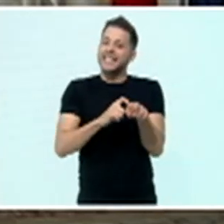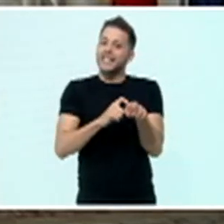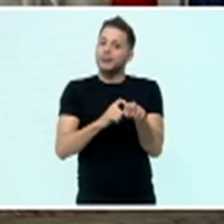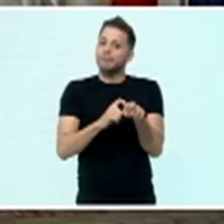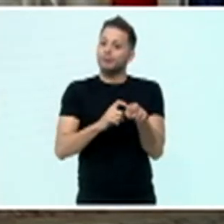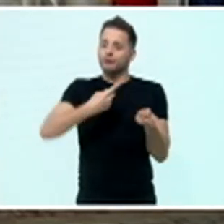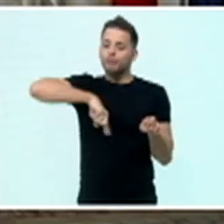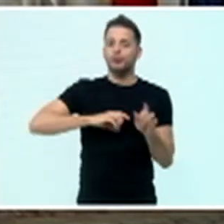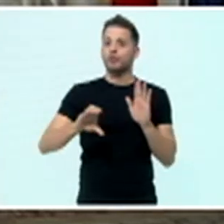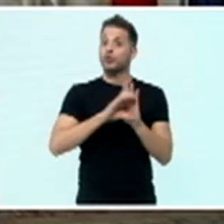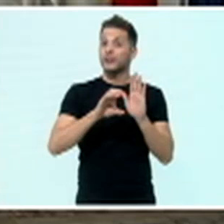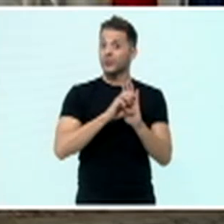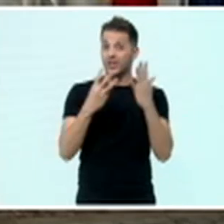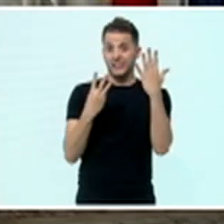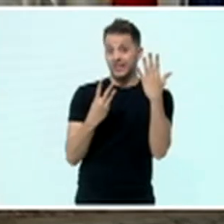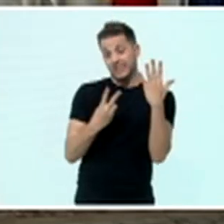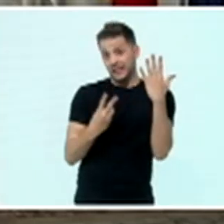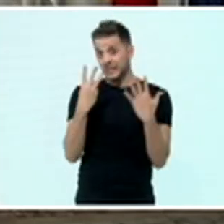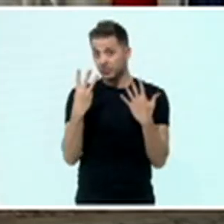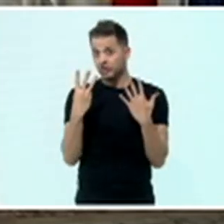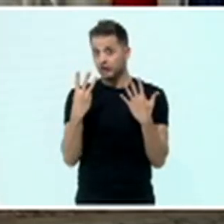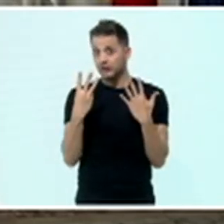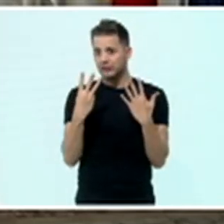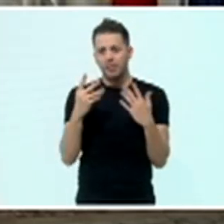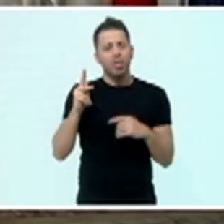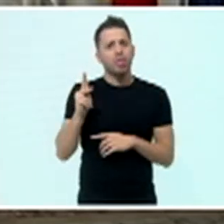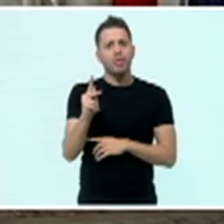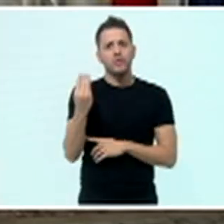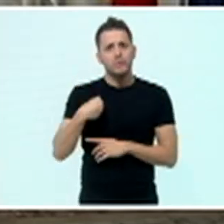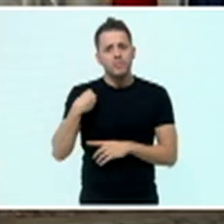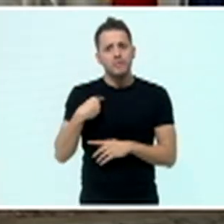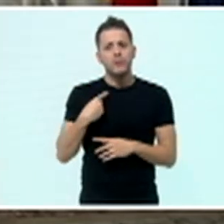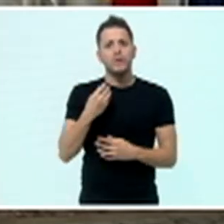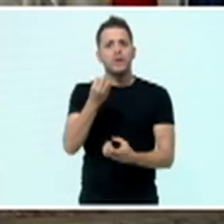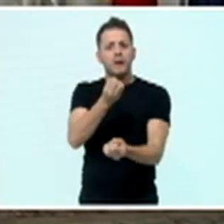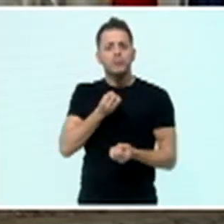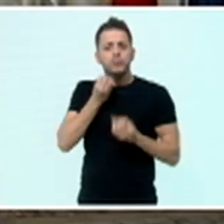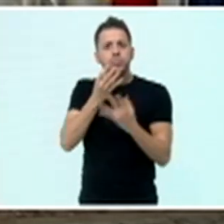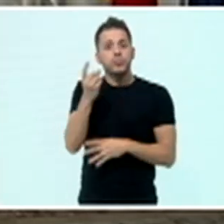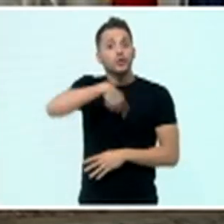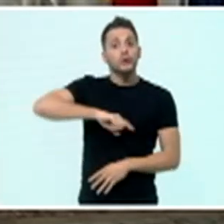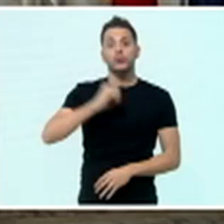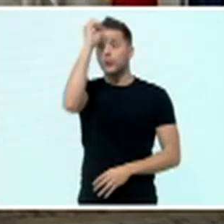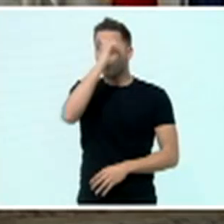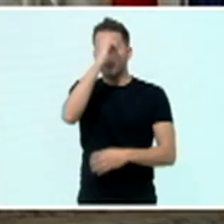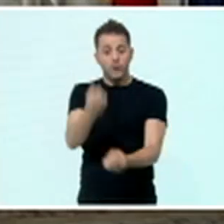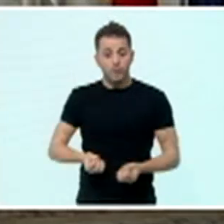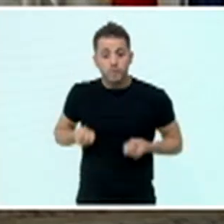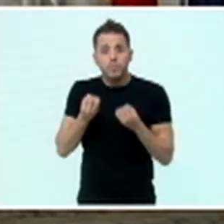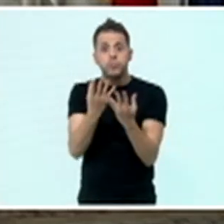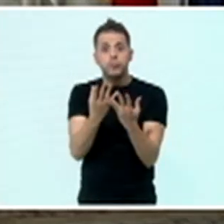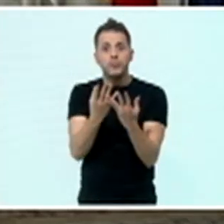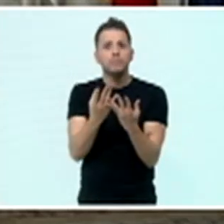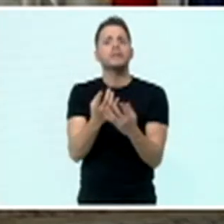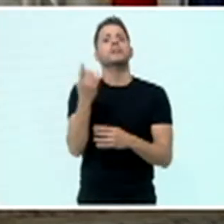del 78, tiene el mismo derecho que las demás a expresarse, a decir lo que pensamos y, sobre todo,